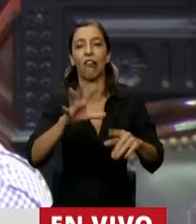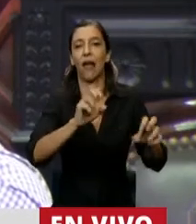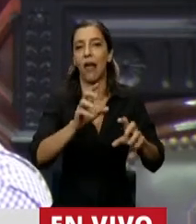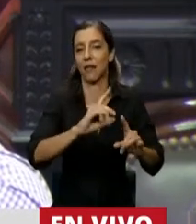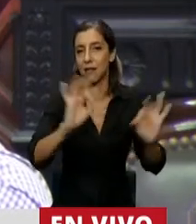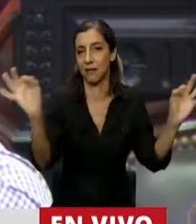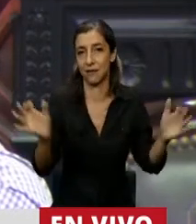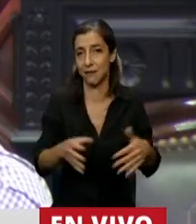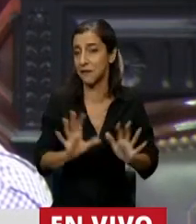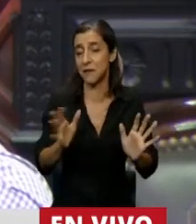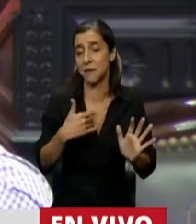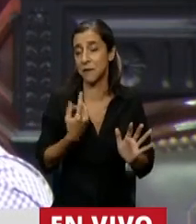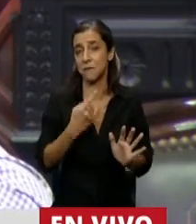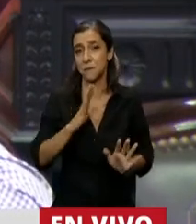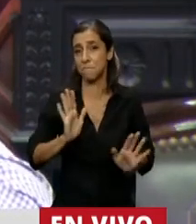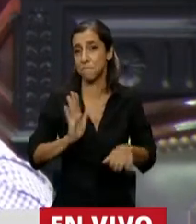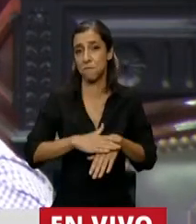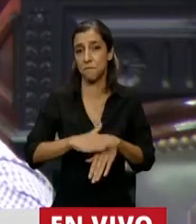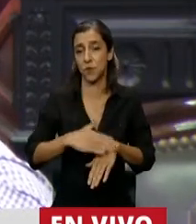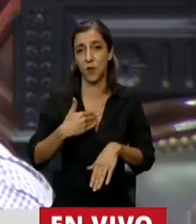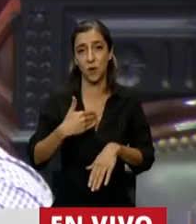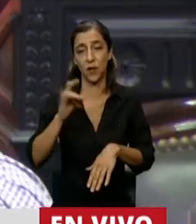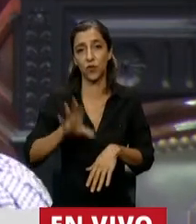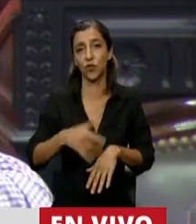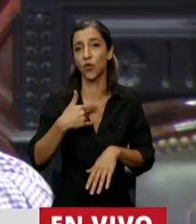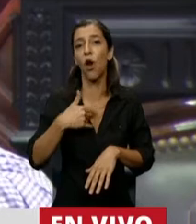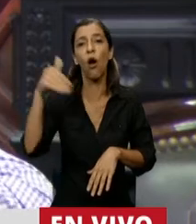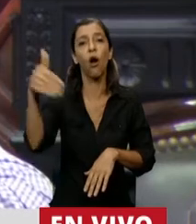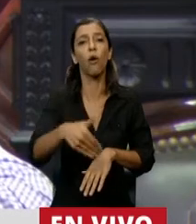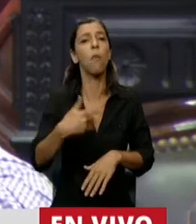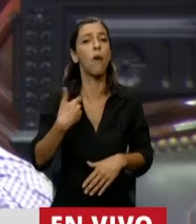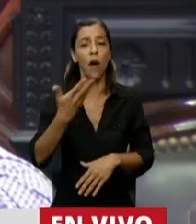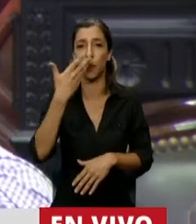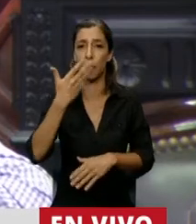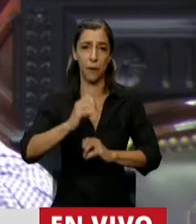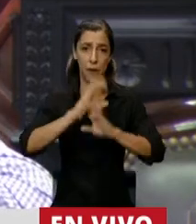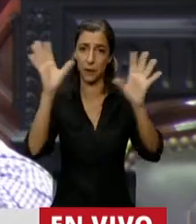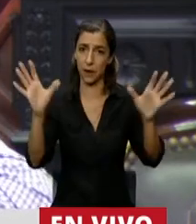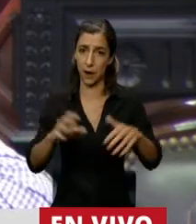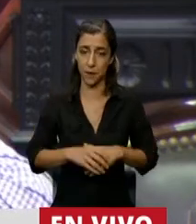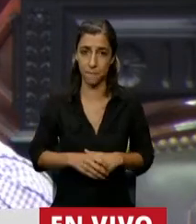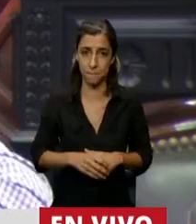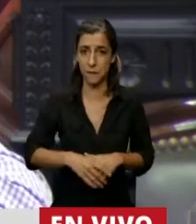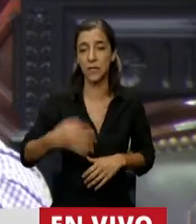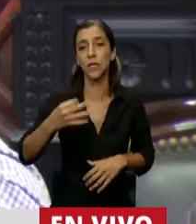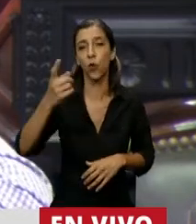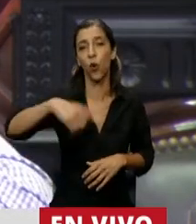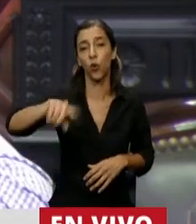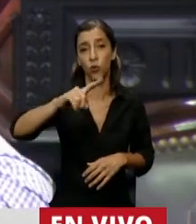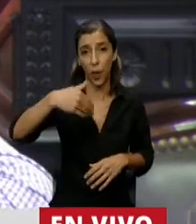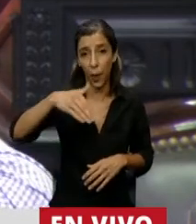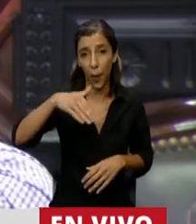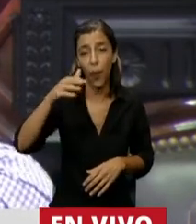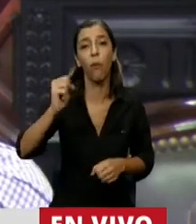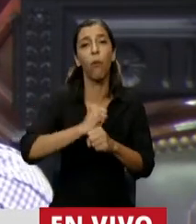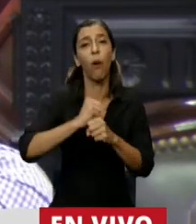Massa, pero hay algo que le queremos dejar en claro al oficialismo. Seguramente lleven adelante el mayor robo a